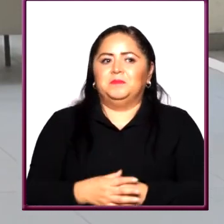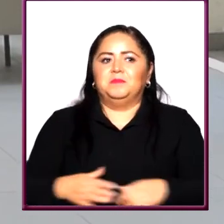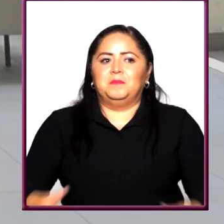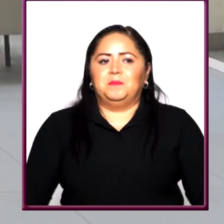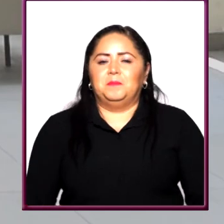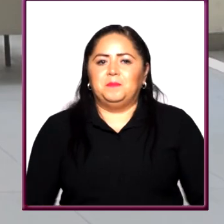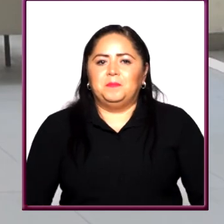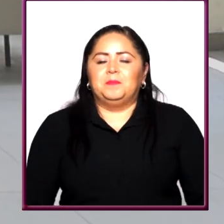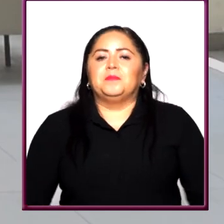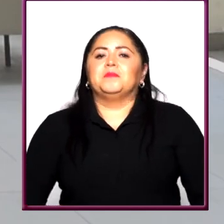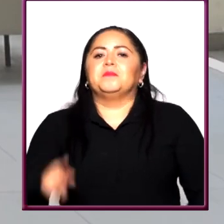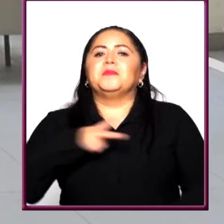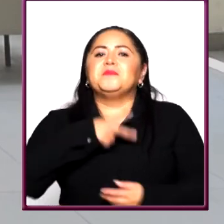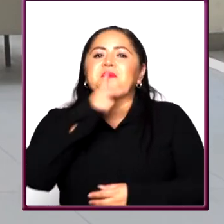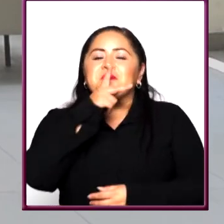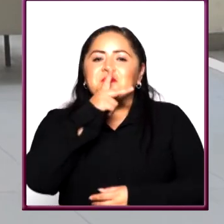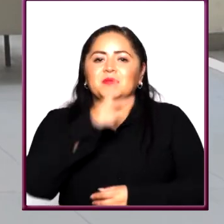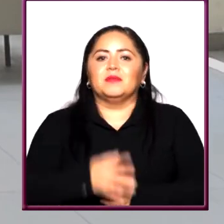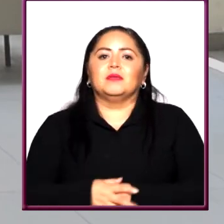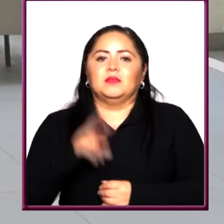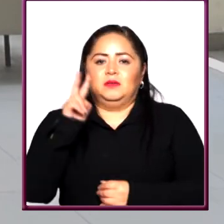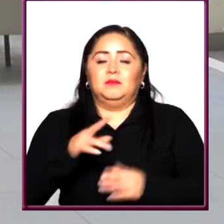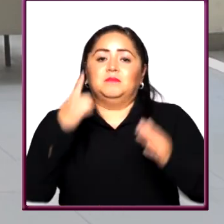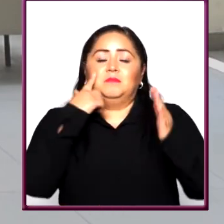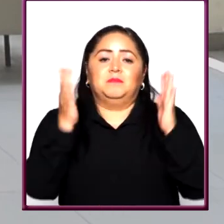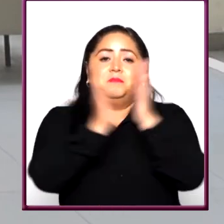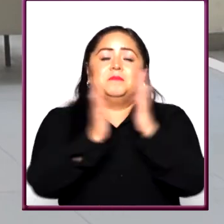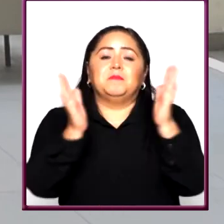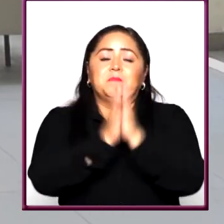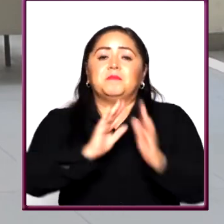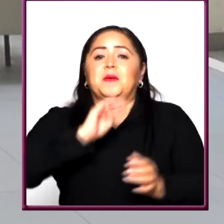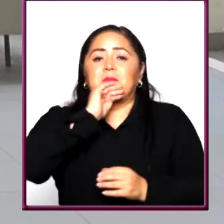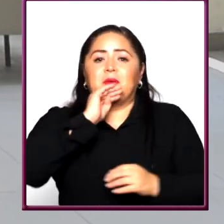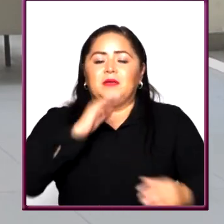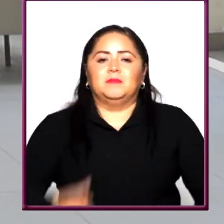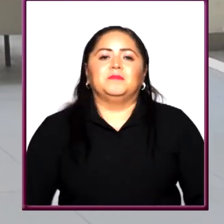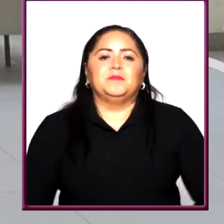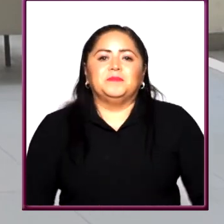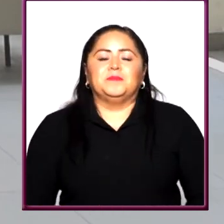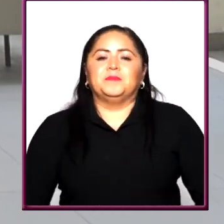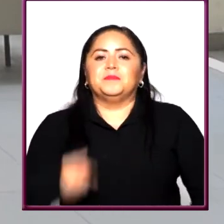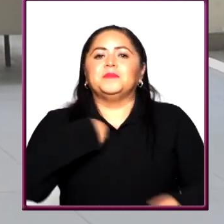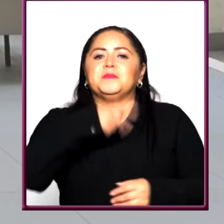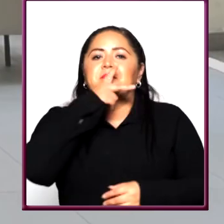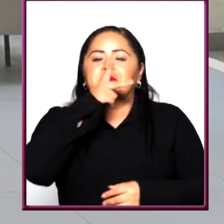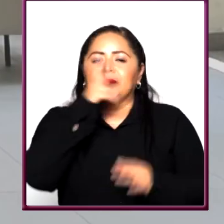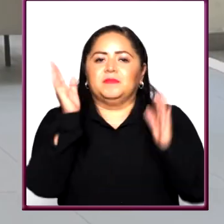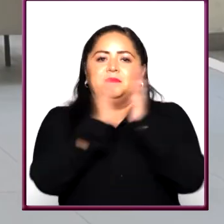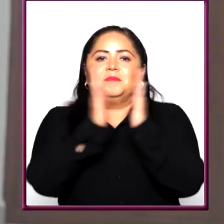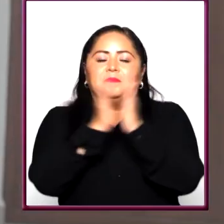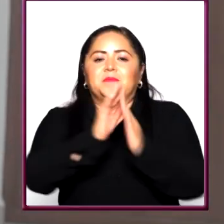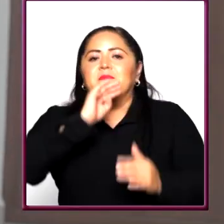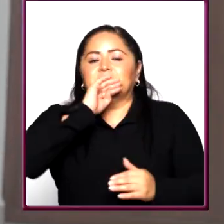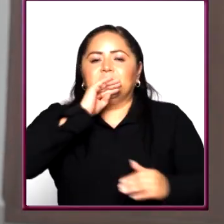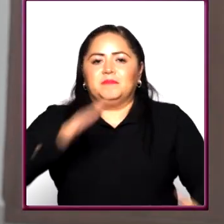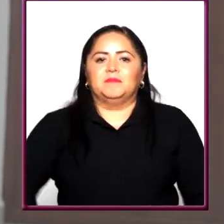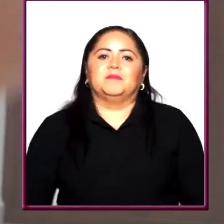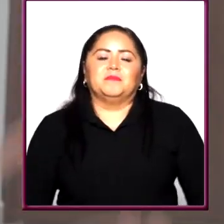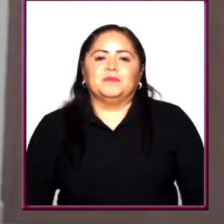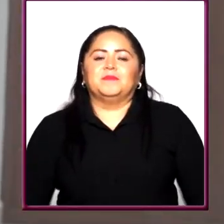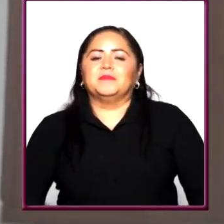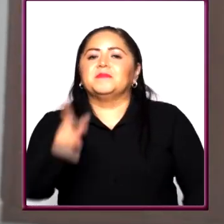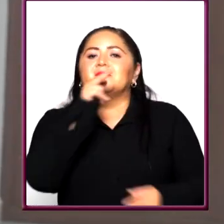ocasión. Mi papá. Y lo hacemos. Mamá, mi papá.